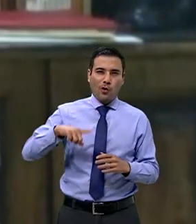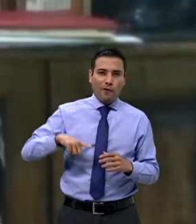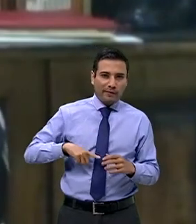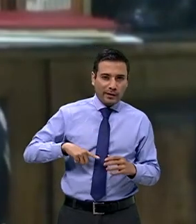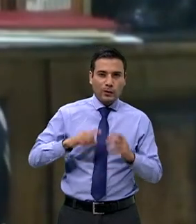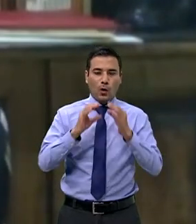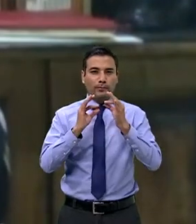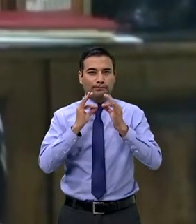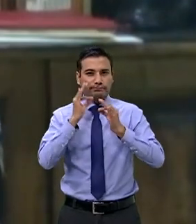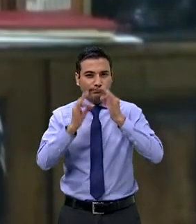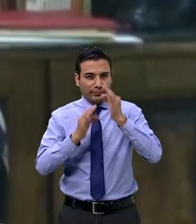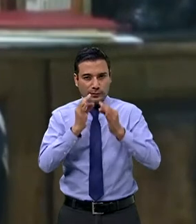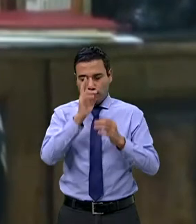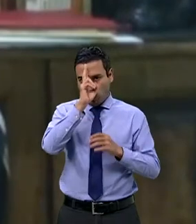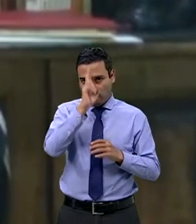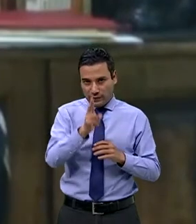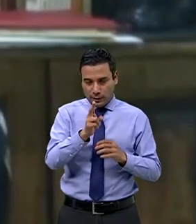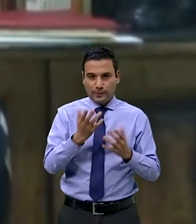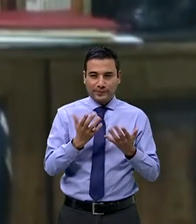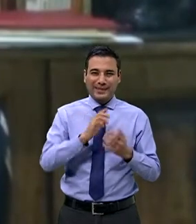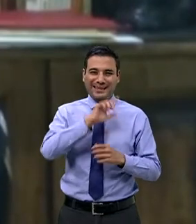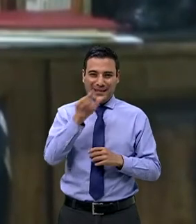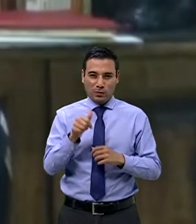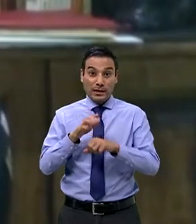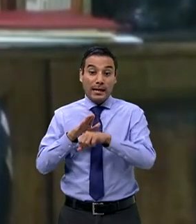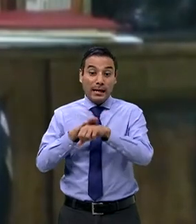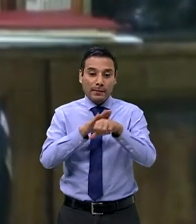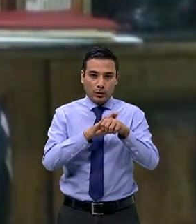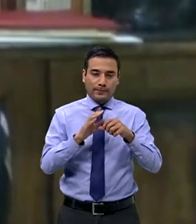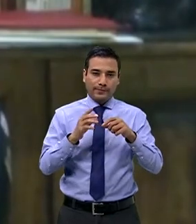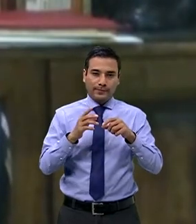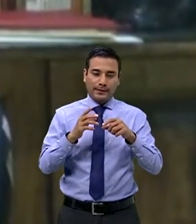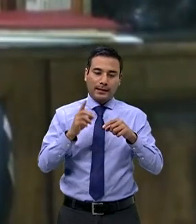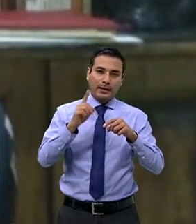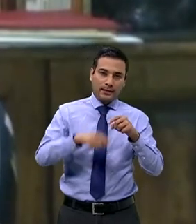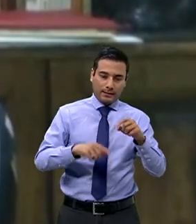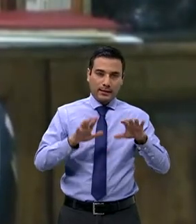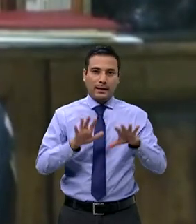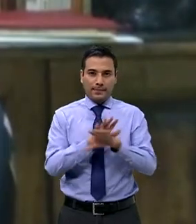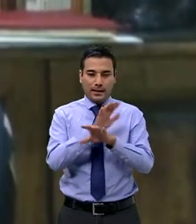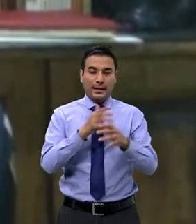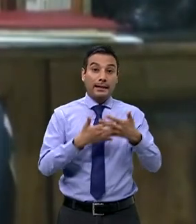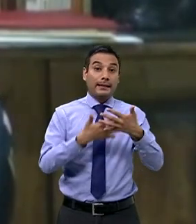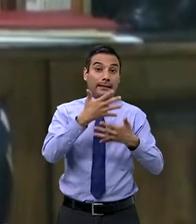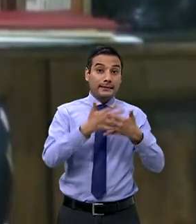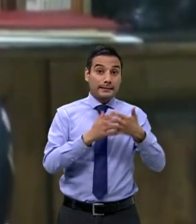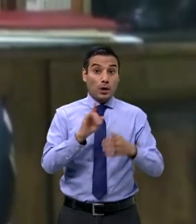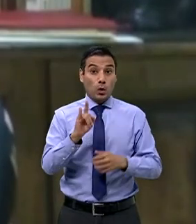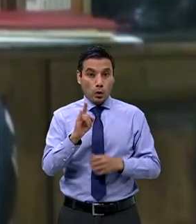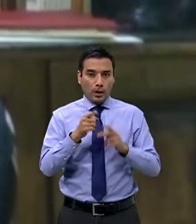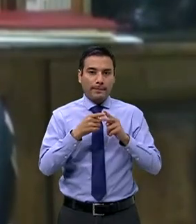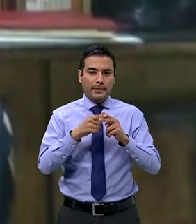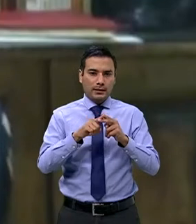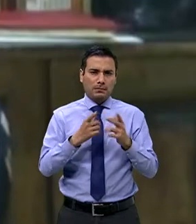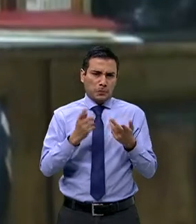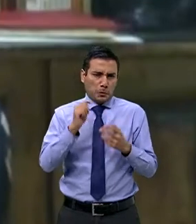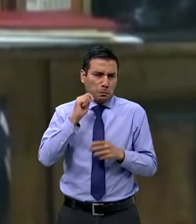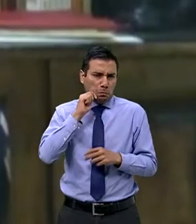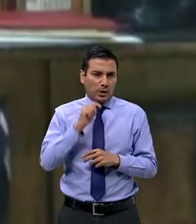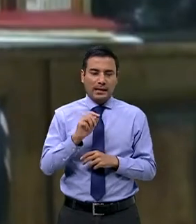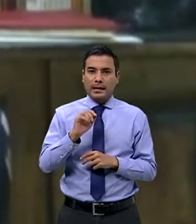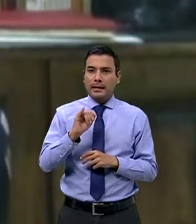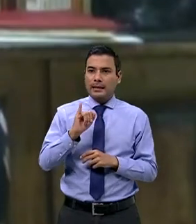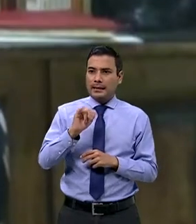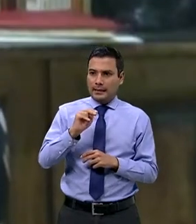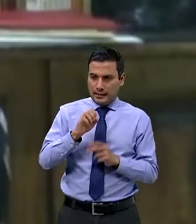se modificó esta convocatoria para que iniciara entonces el 15 de julio sin importar esto línea empezó los trabajos ayer